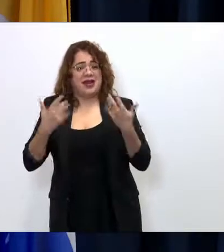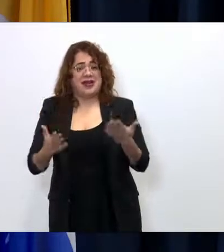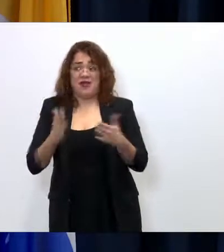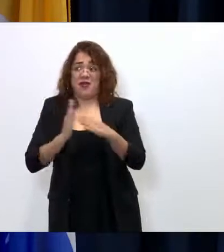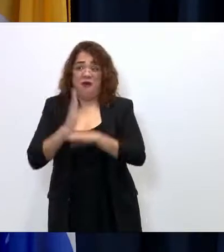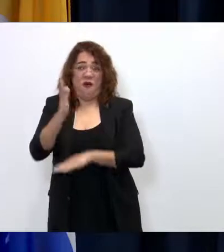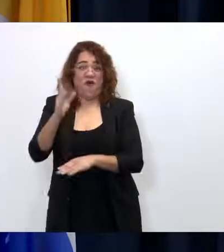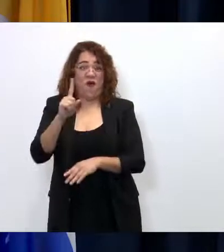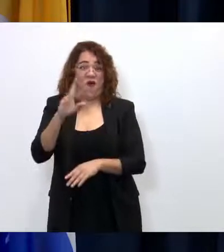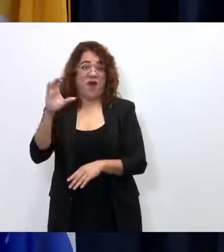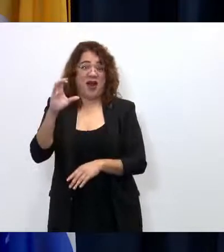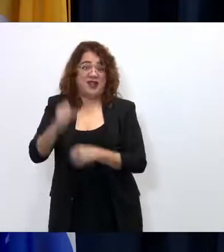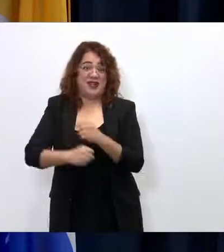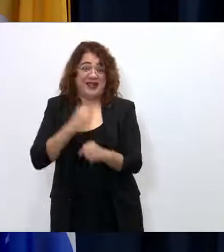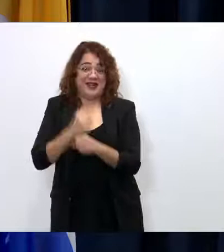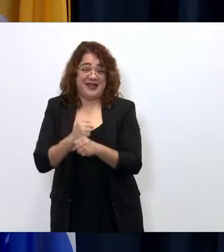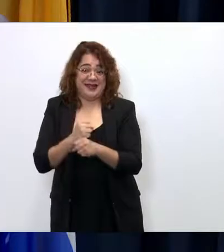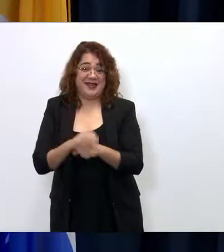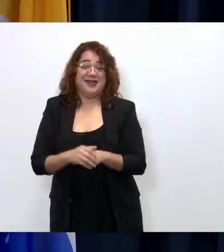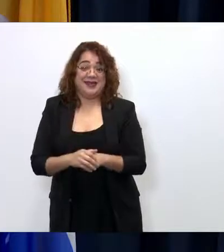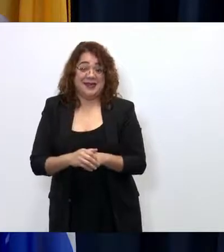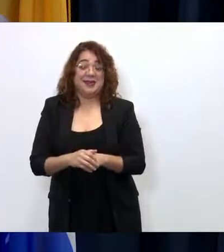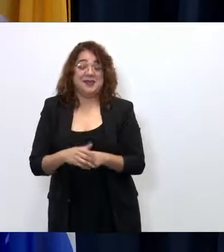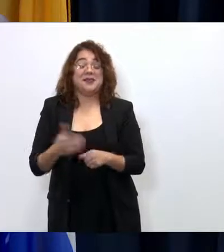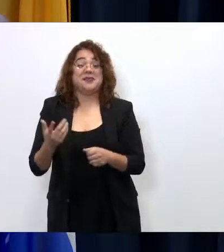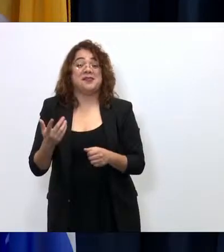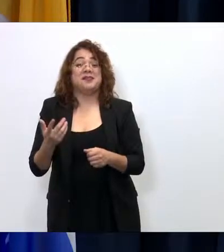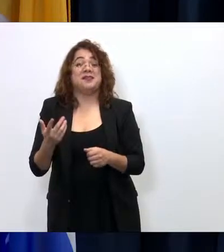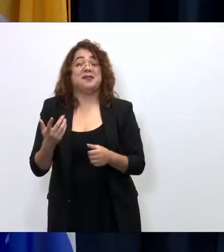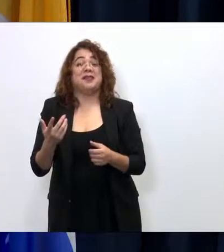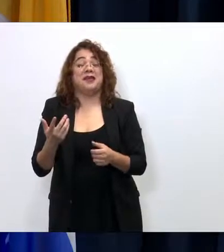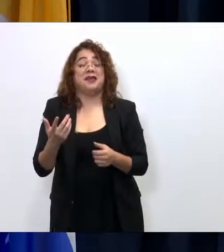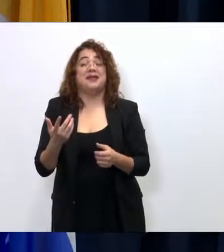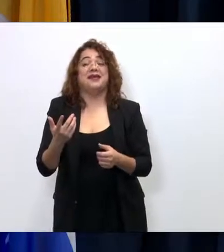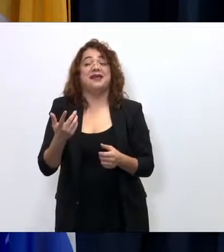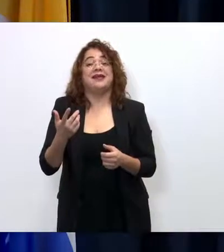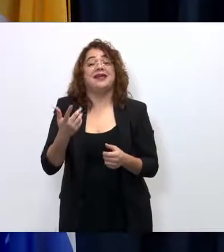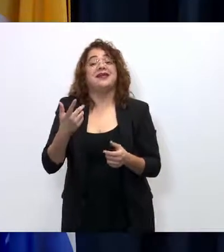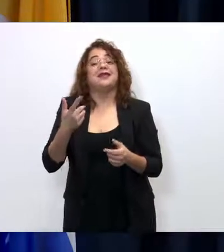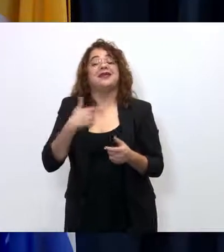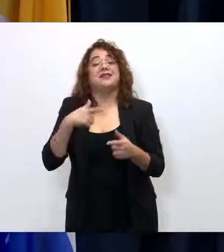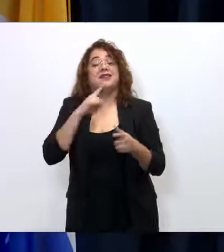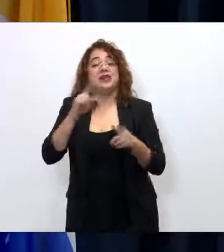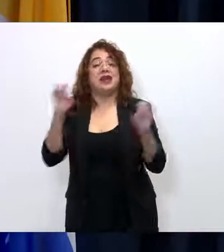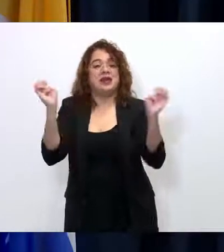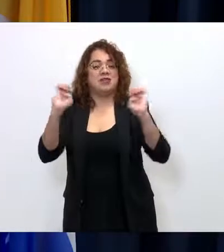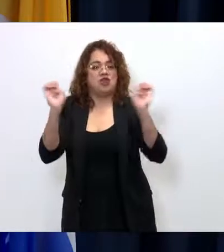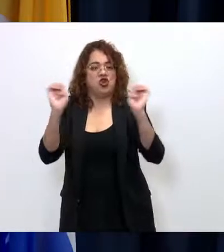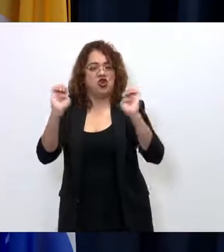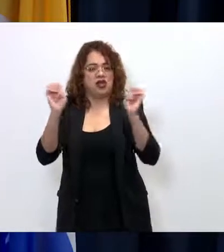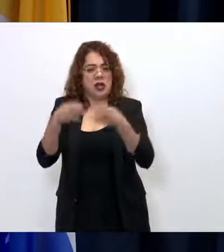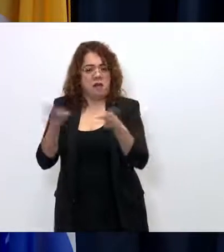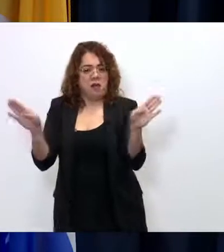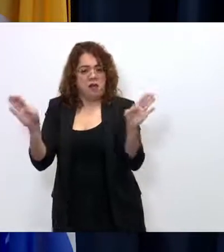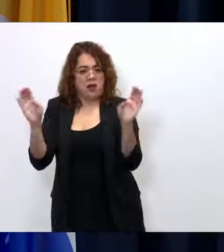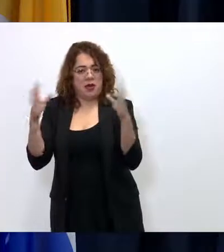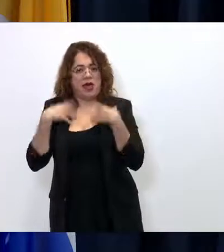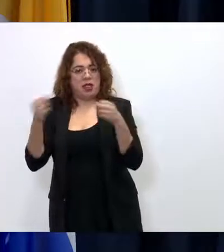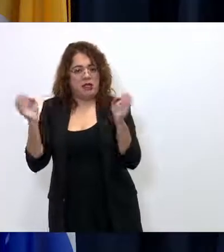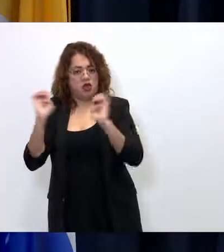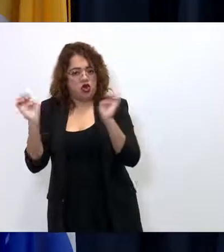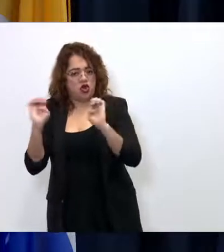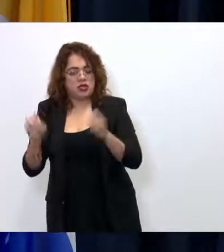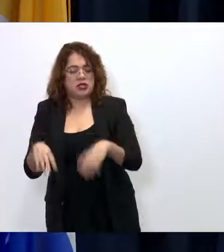solo respondemos para prepararnos y responder a la salud pública a emergencias como esta pandemia, pero también